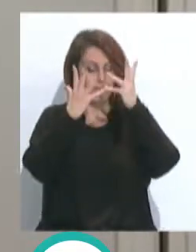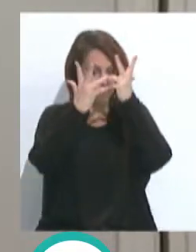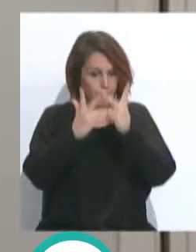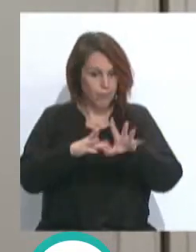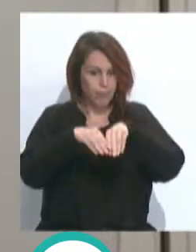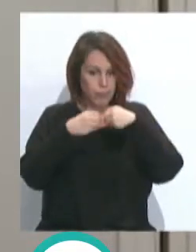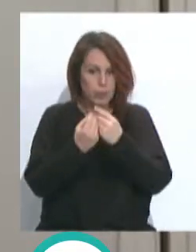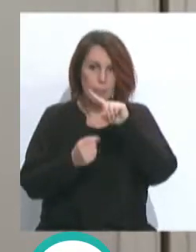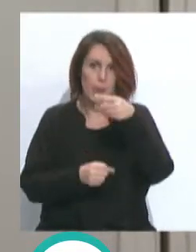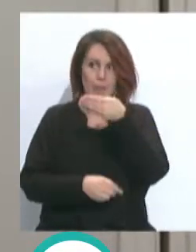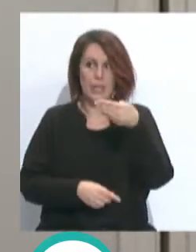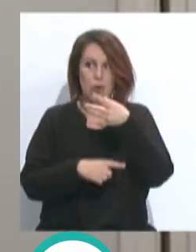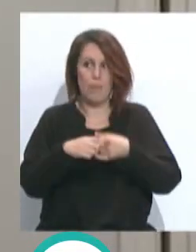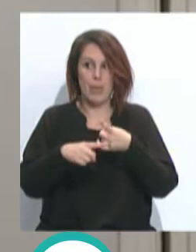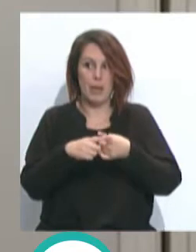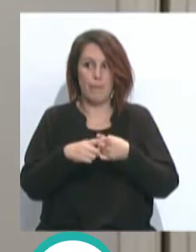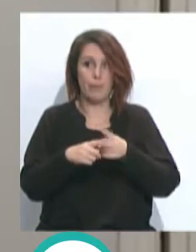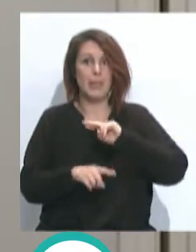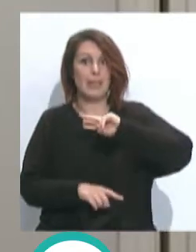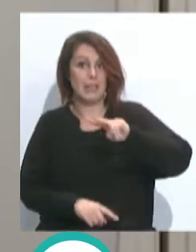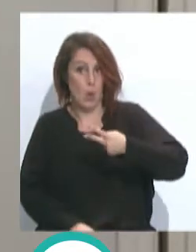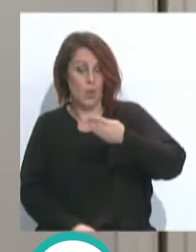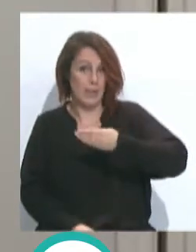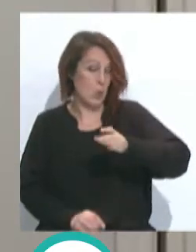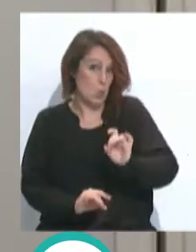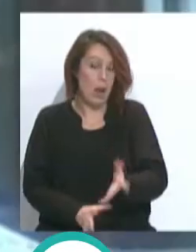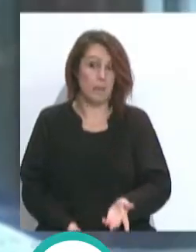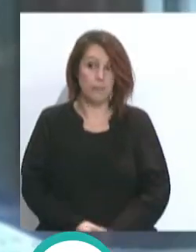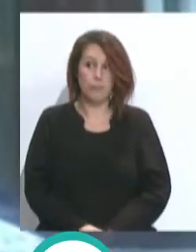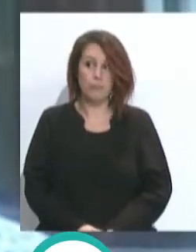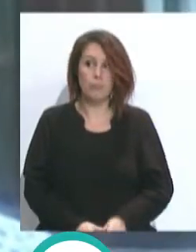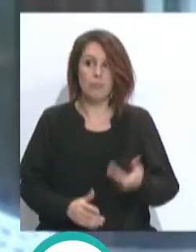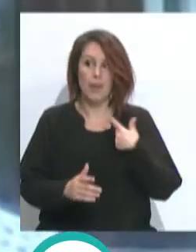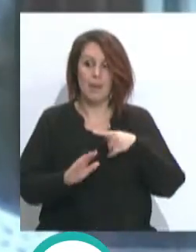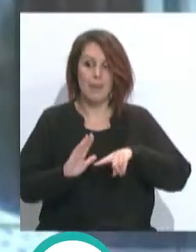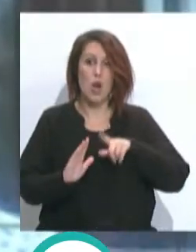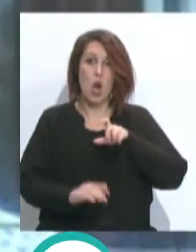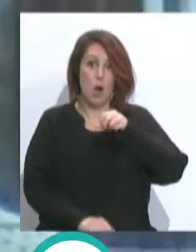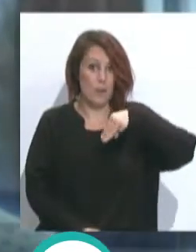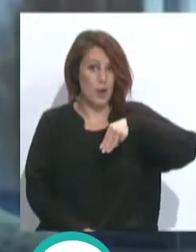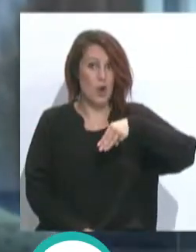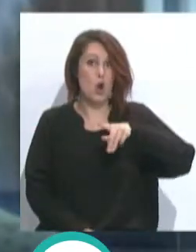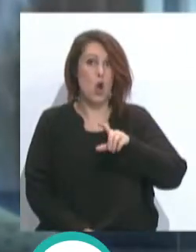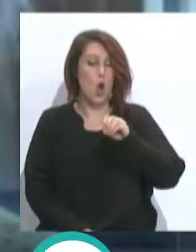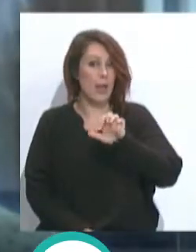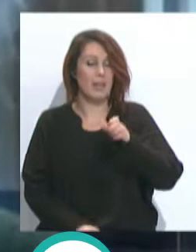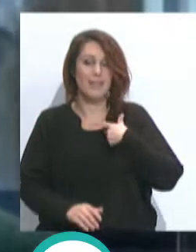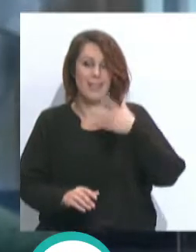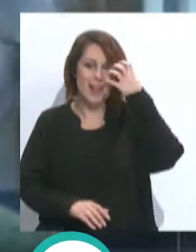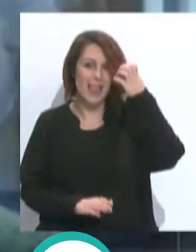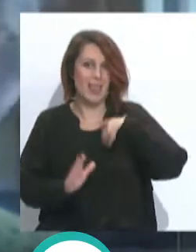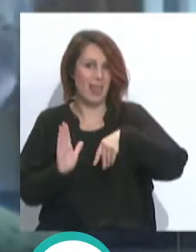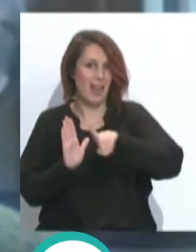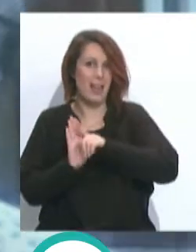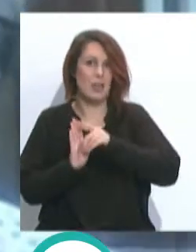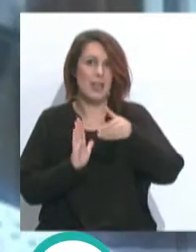media de primer bachillerato. Y en segundo bachillerato, pues igual. Con la entrada en vigor de la LOLOE y de un Real Decreto que se publica el 17